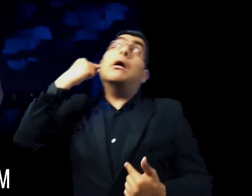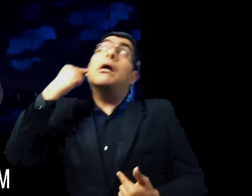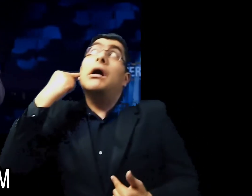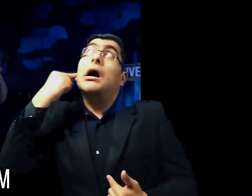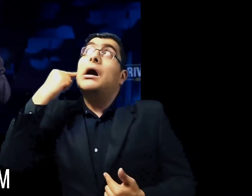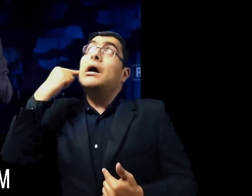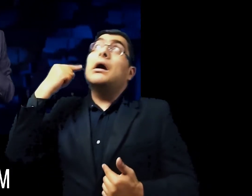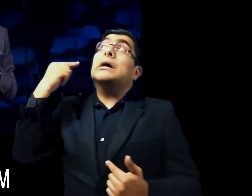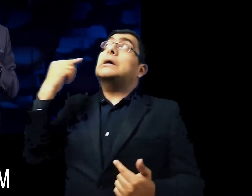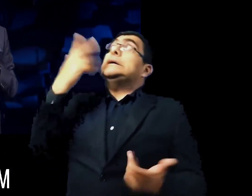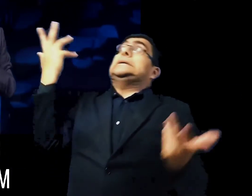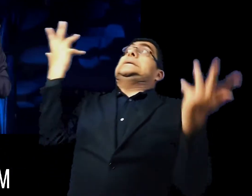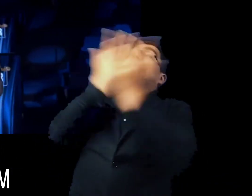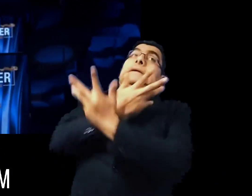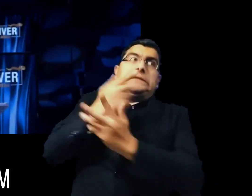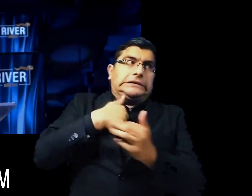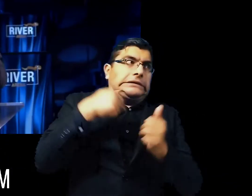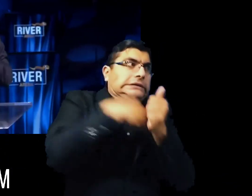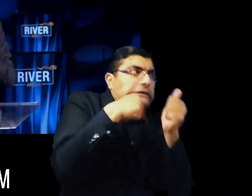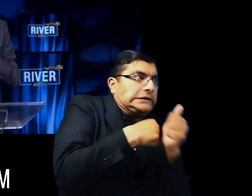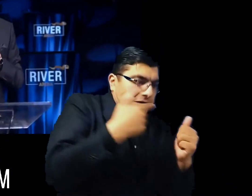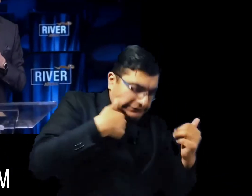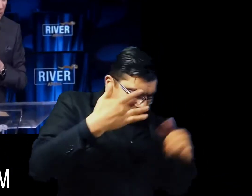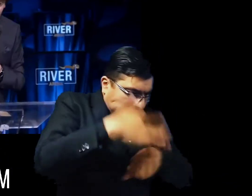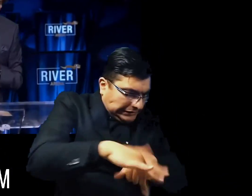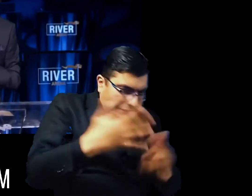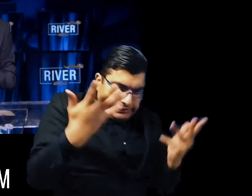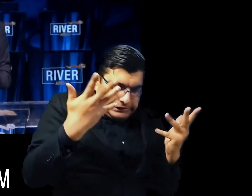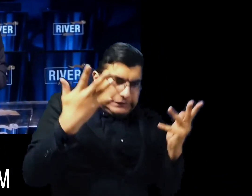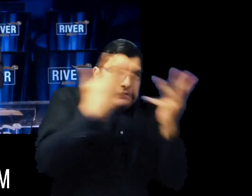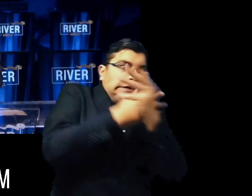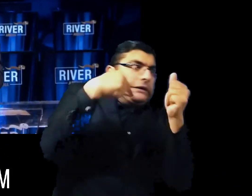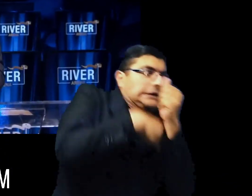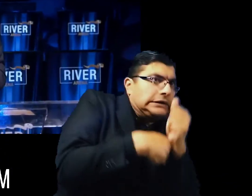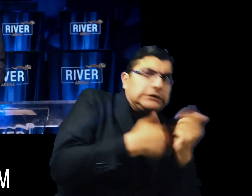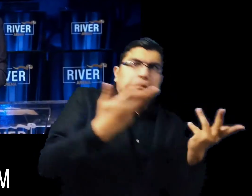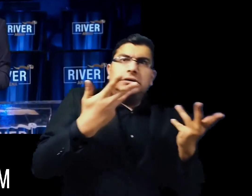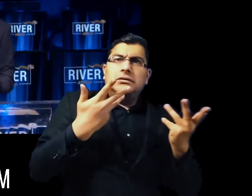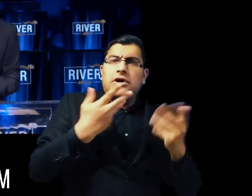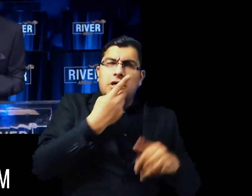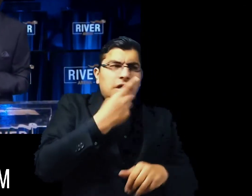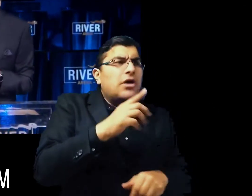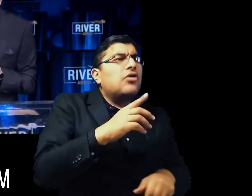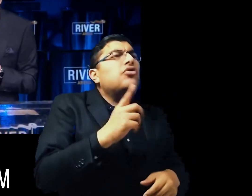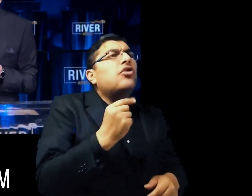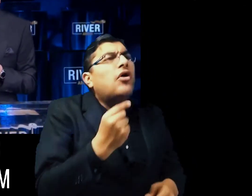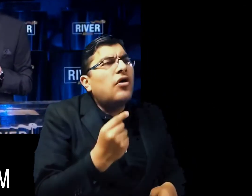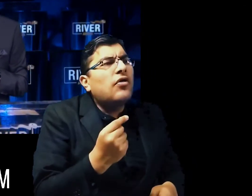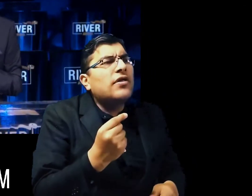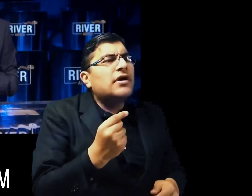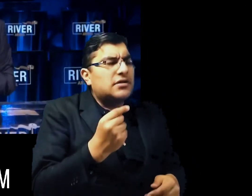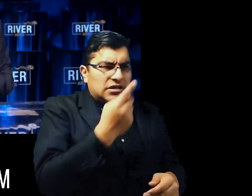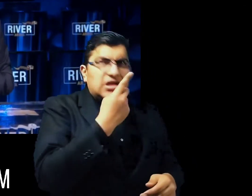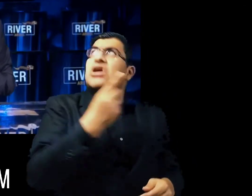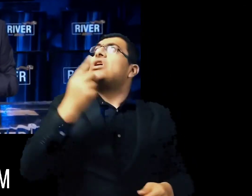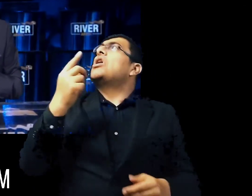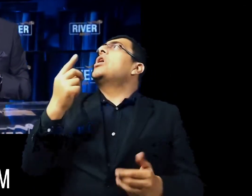voz en el huerto y tuve miedo porque estaba desnudo y me escondí. No le está diciendo dónde está, le está dando las razones por las cuales se